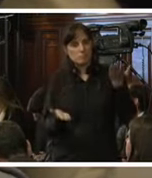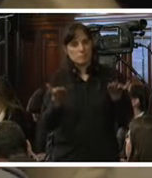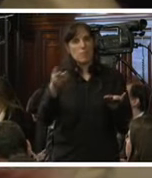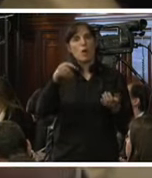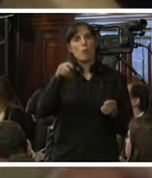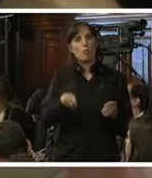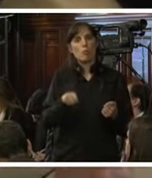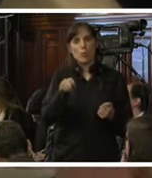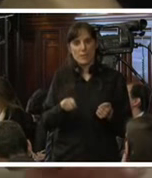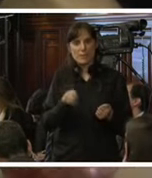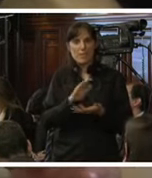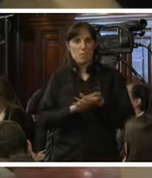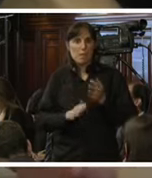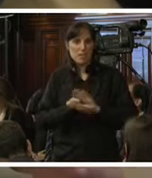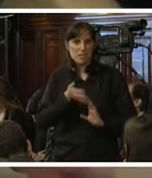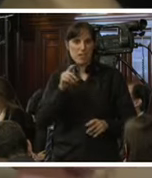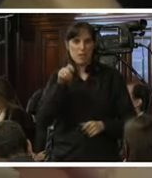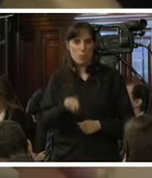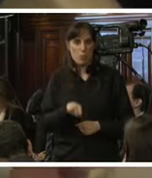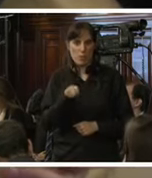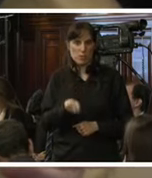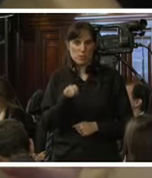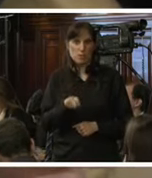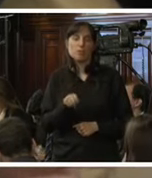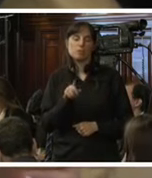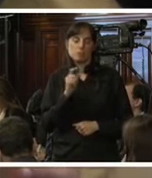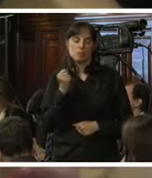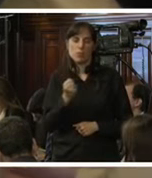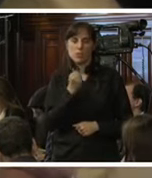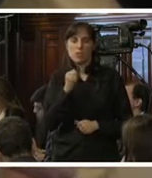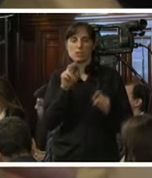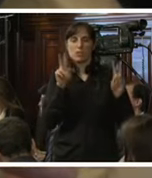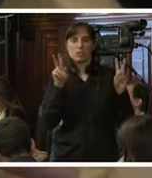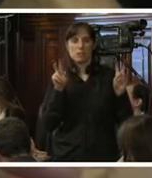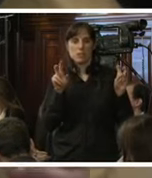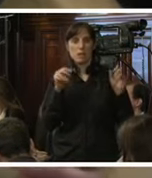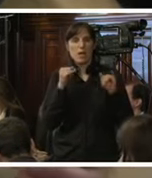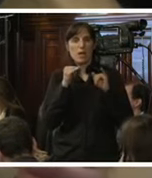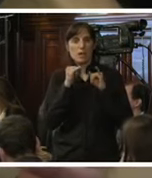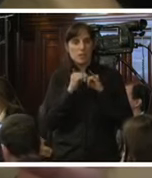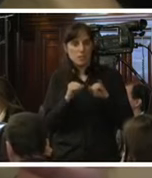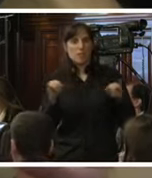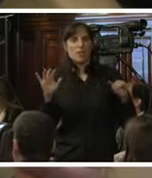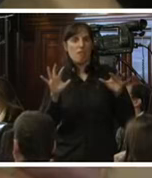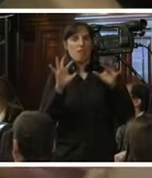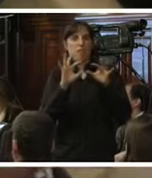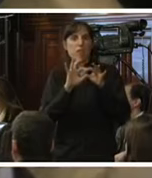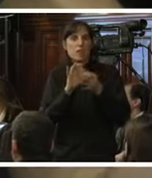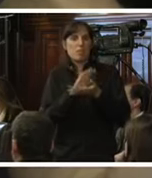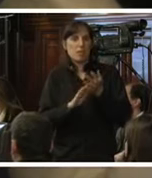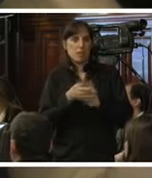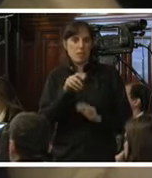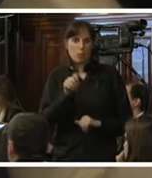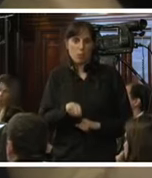sea, si la independencia hace a la garantía de la independencia de los jueces, digamos, el que